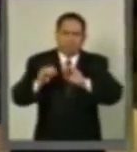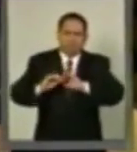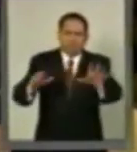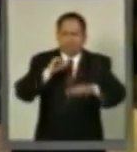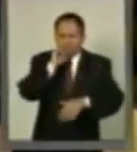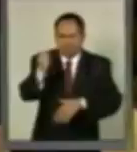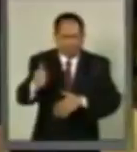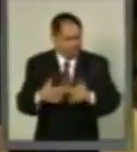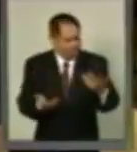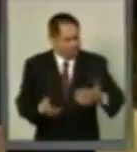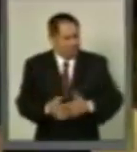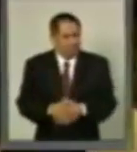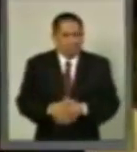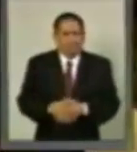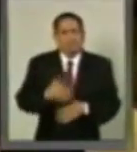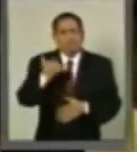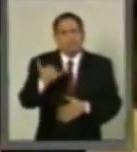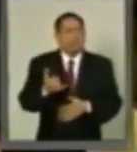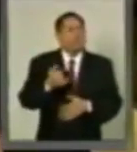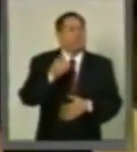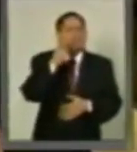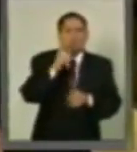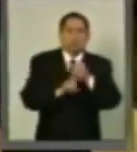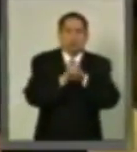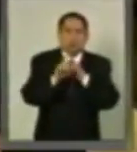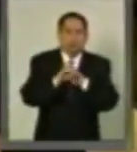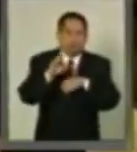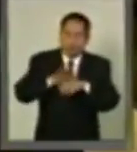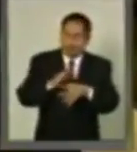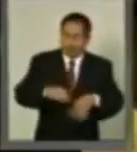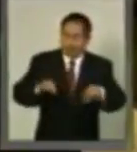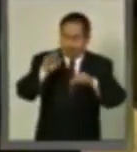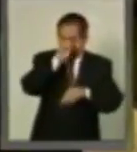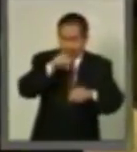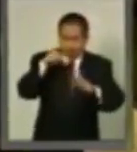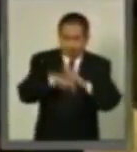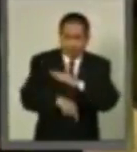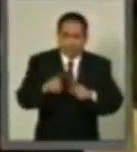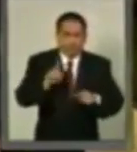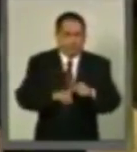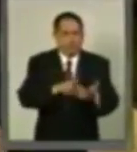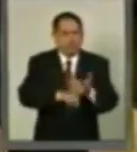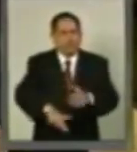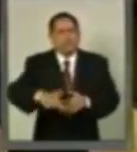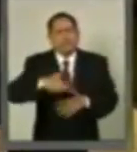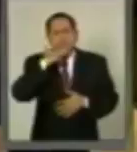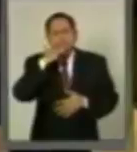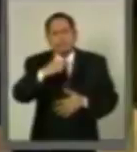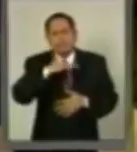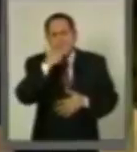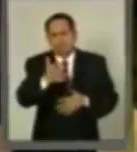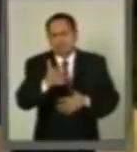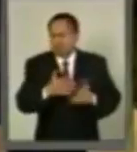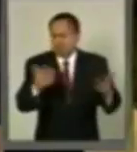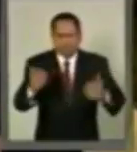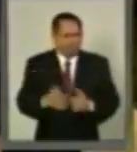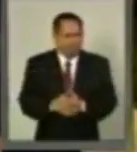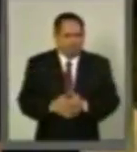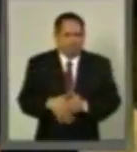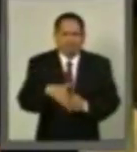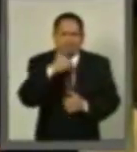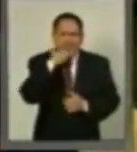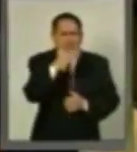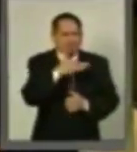al respecto, y fundamentalmente un problema de fondo que es el de la corrupción. Una corrupción